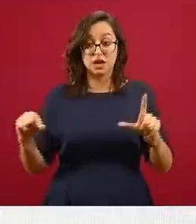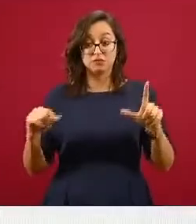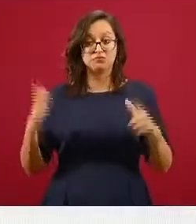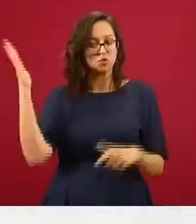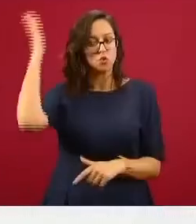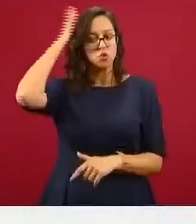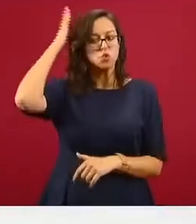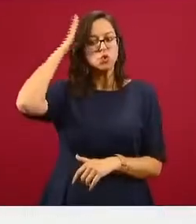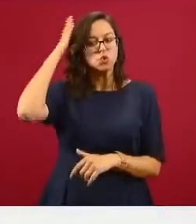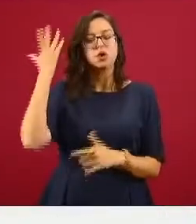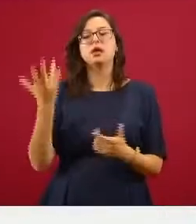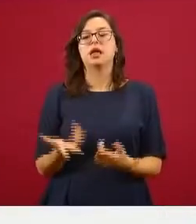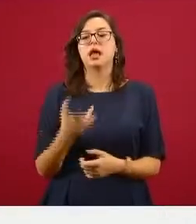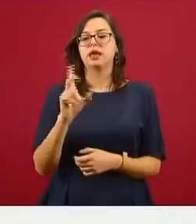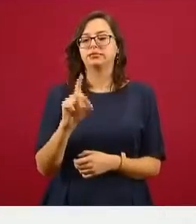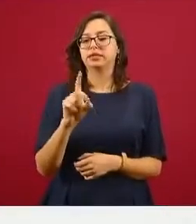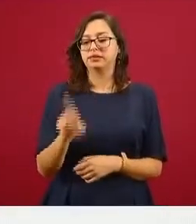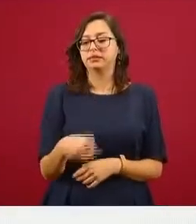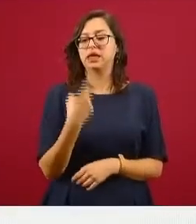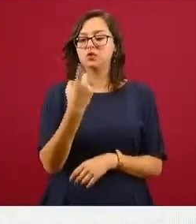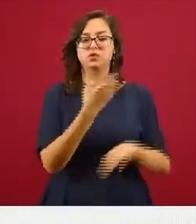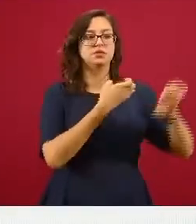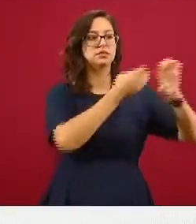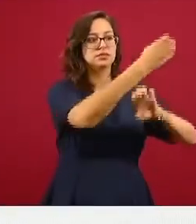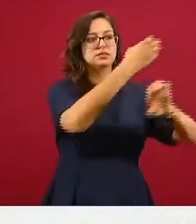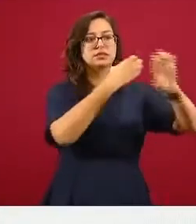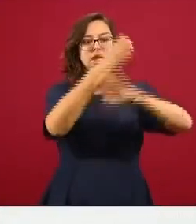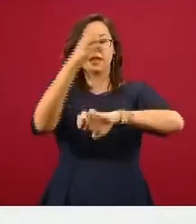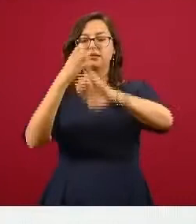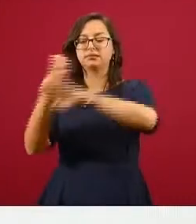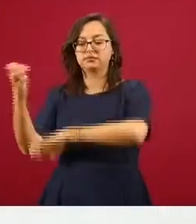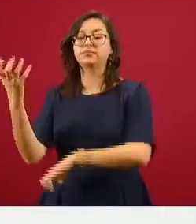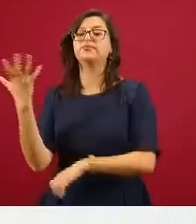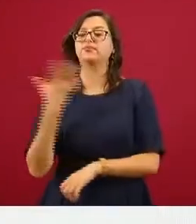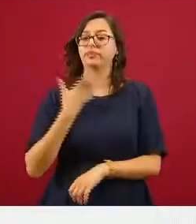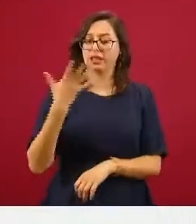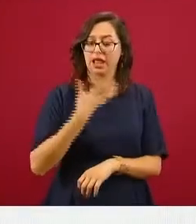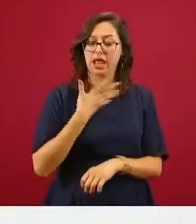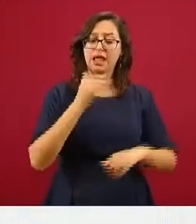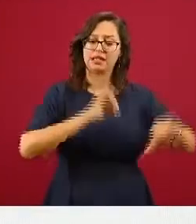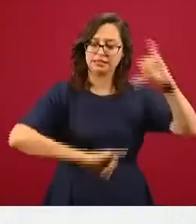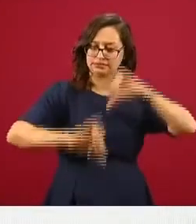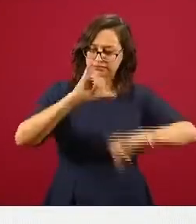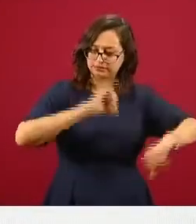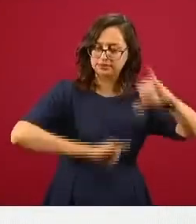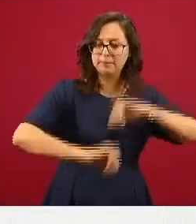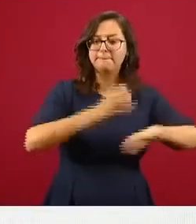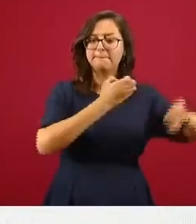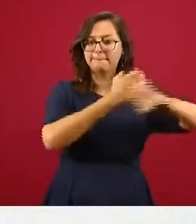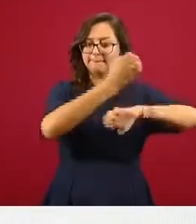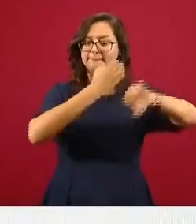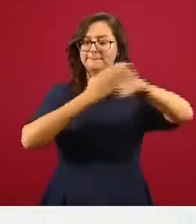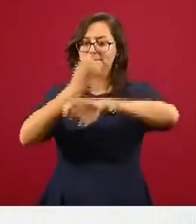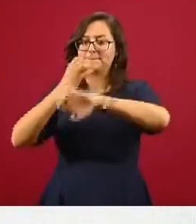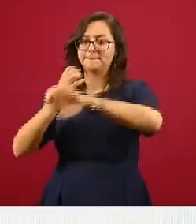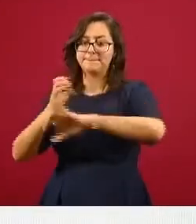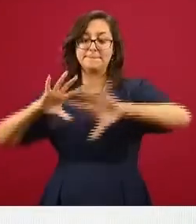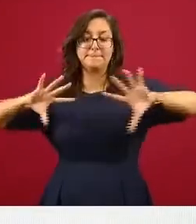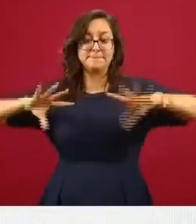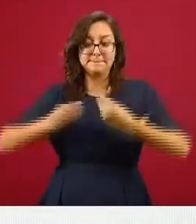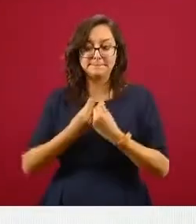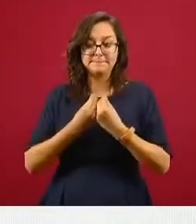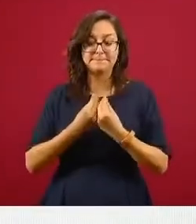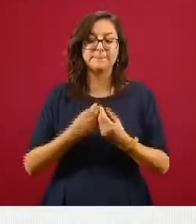referencia y en los 31 estados existen laboratorios estatales de salud pública y todos